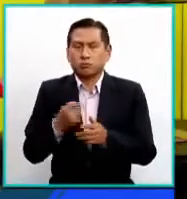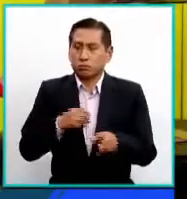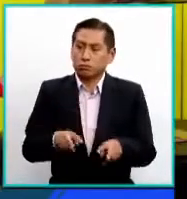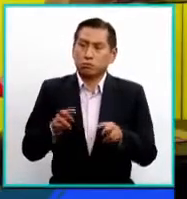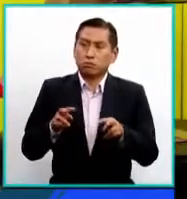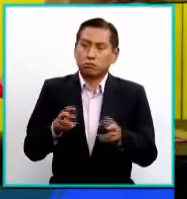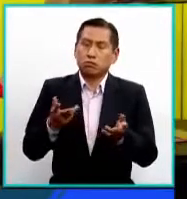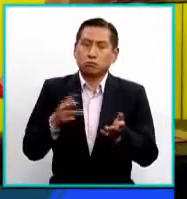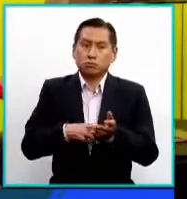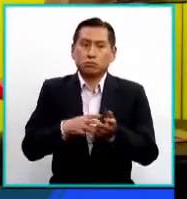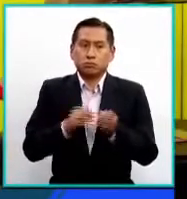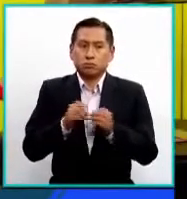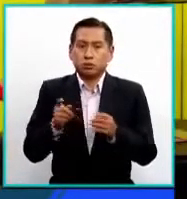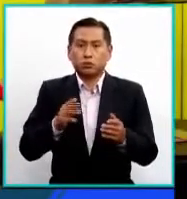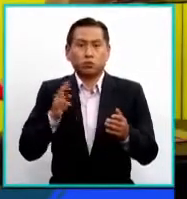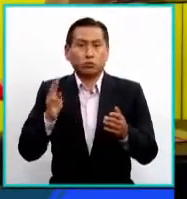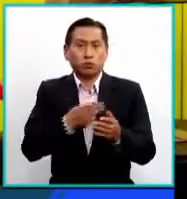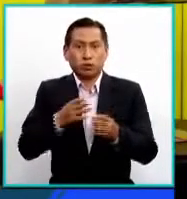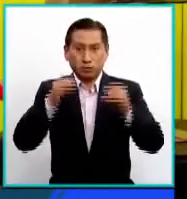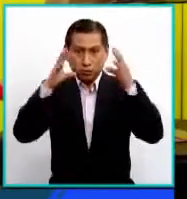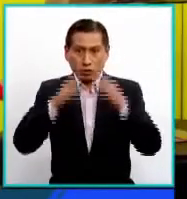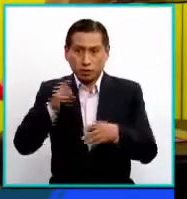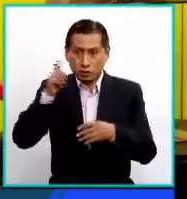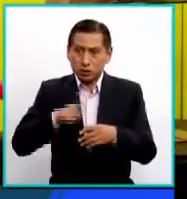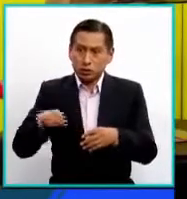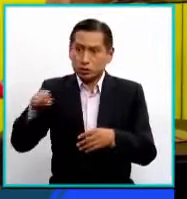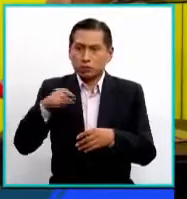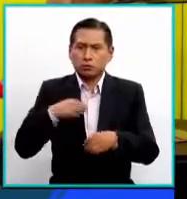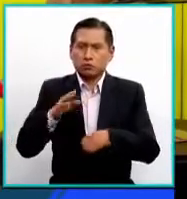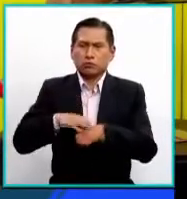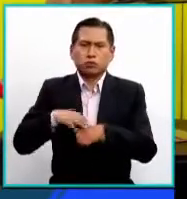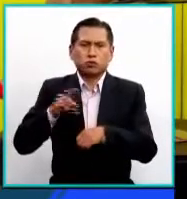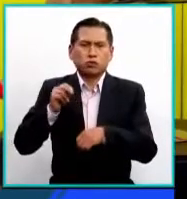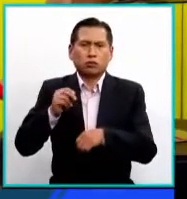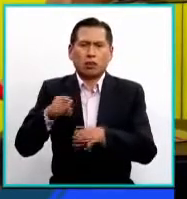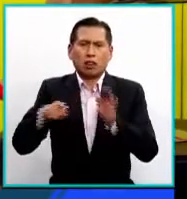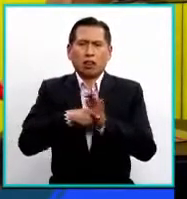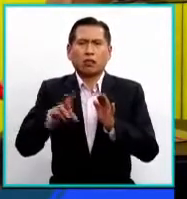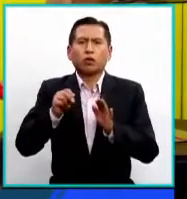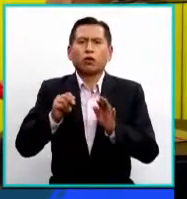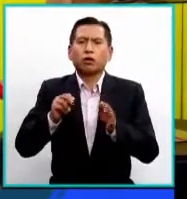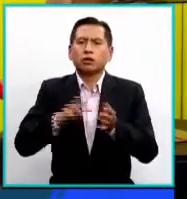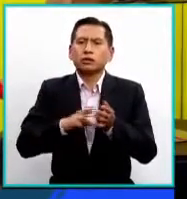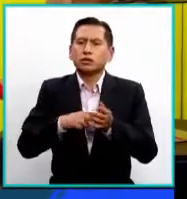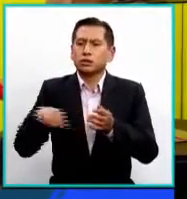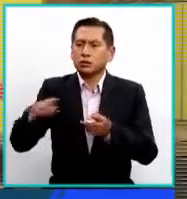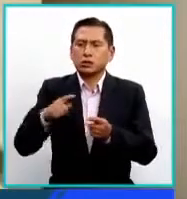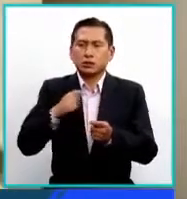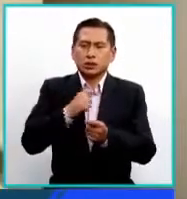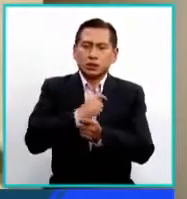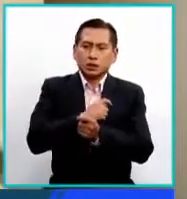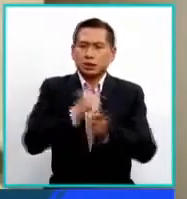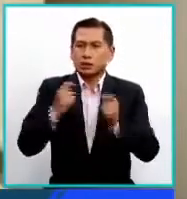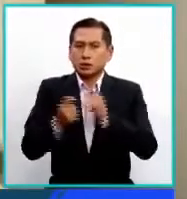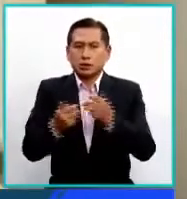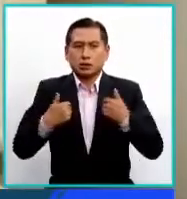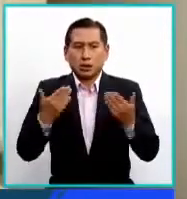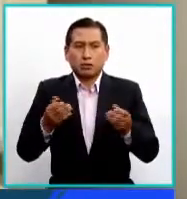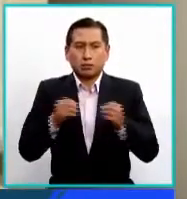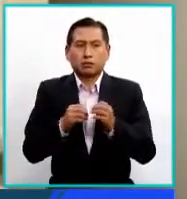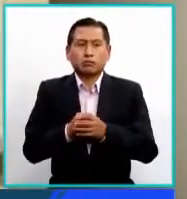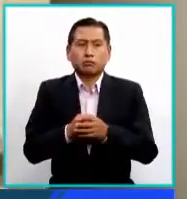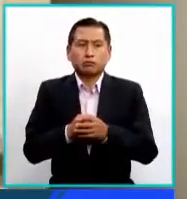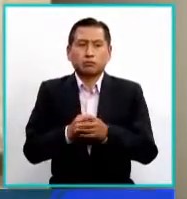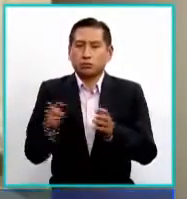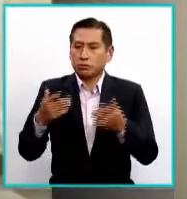bueno, en algún momento en música de maestro tendremos, y no lo digo en mala onda, sino que forma parte de toda esta transformación de la que estamos hablando, habrá